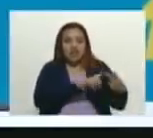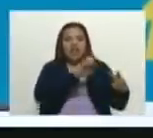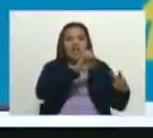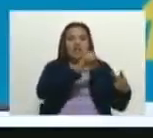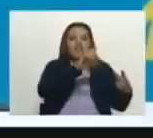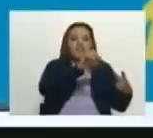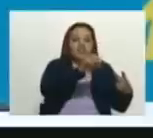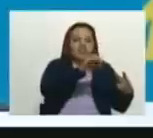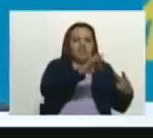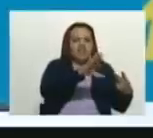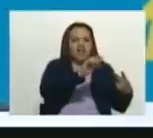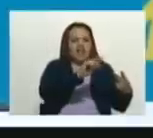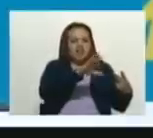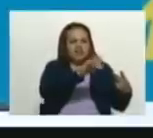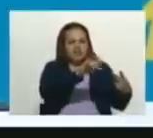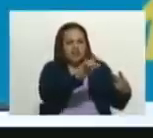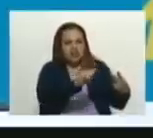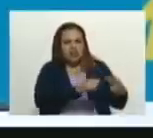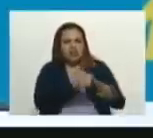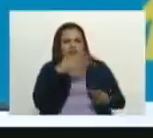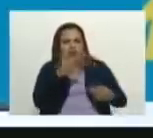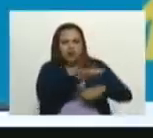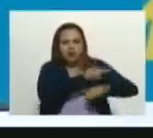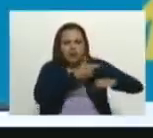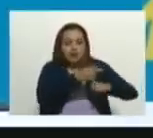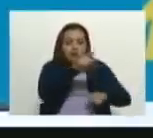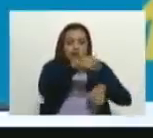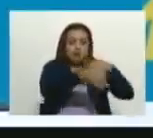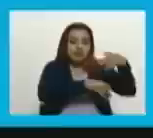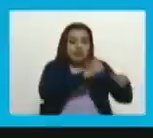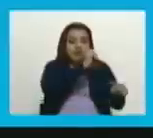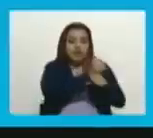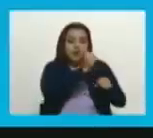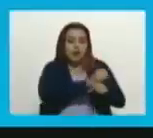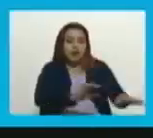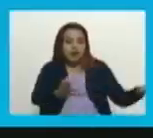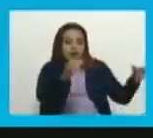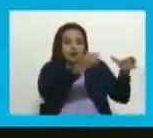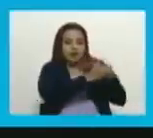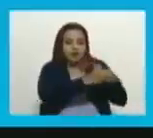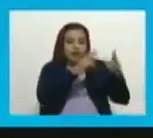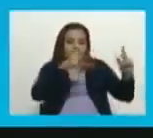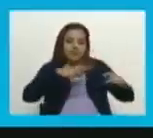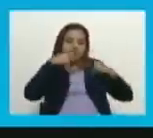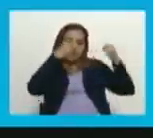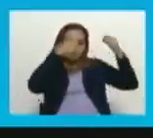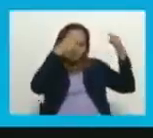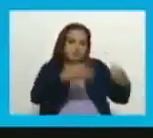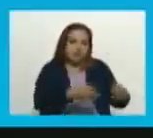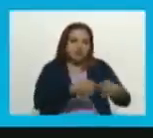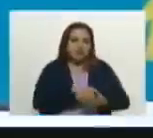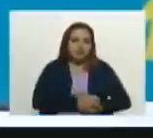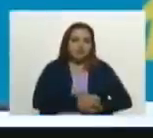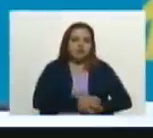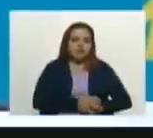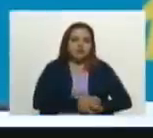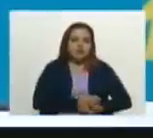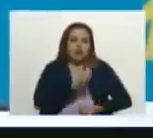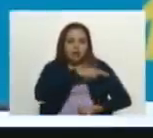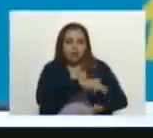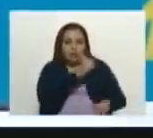tú, trabajo en equipo, victoria segura, comandante. Victoria segura, entonces vamos a trabajar en